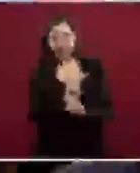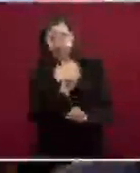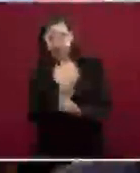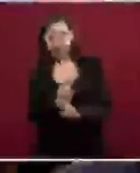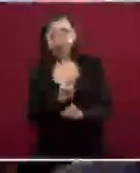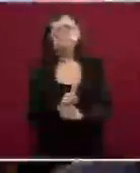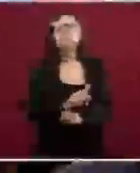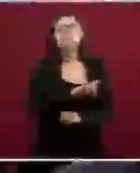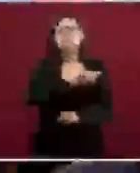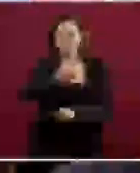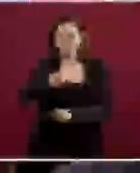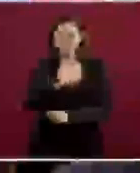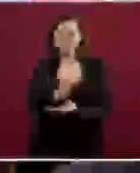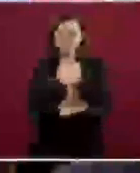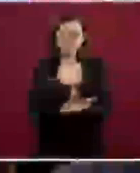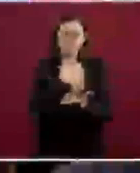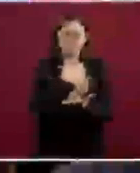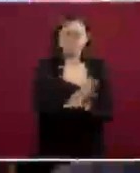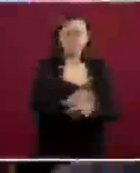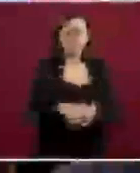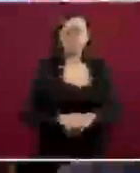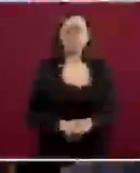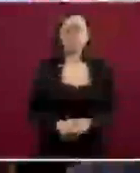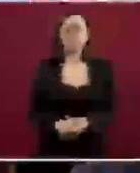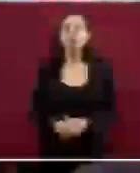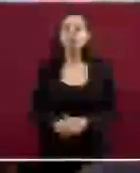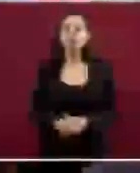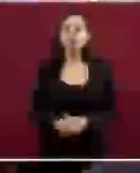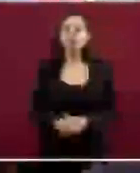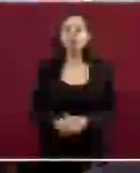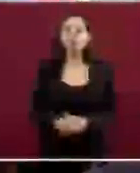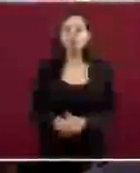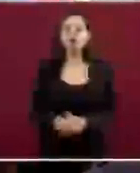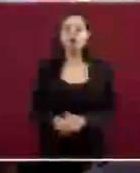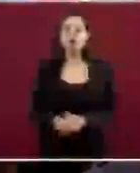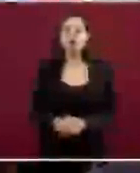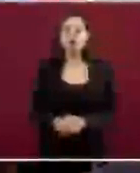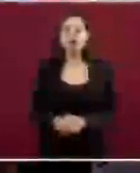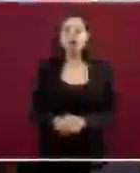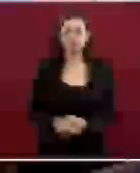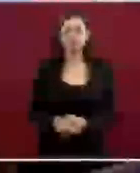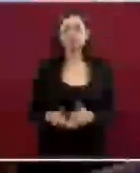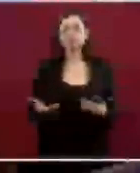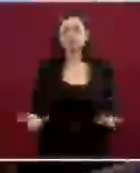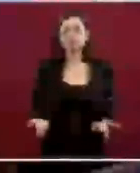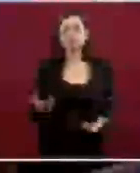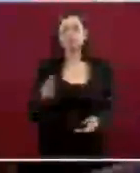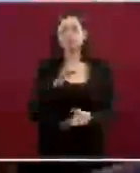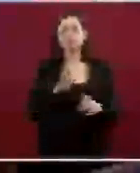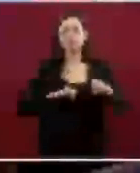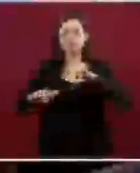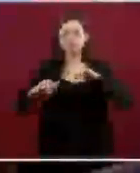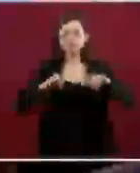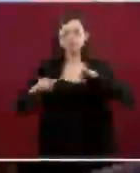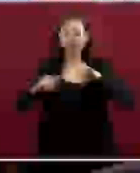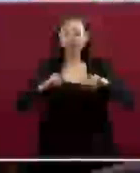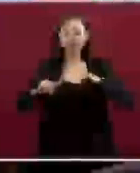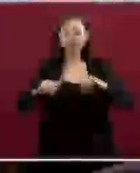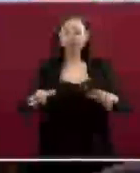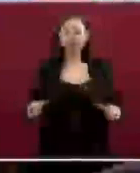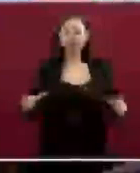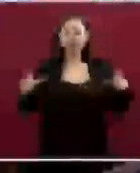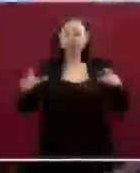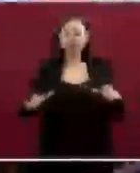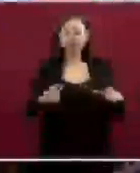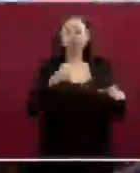y desarrollo de la operación regresamos por favor entonces este es el los que están aquí en este en estos puntos